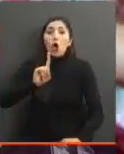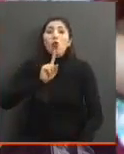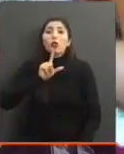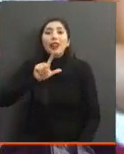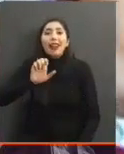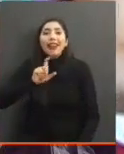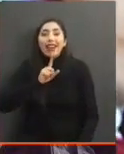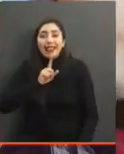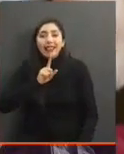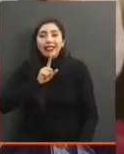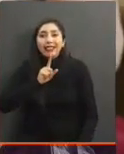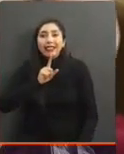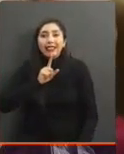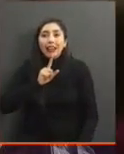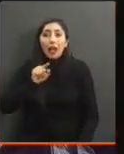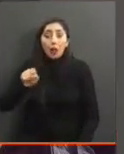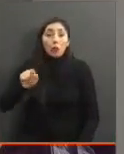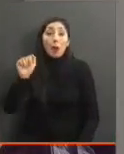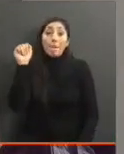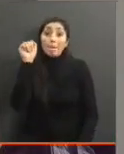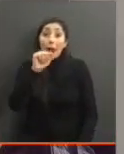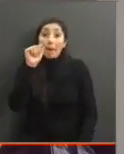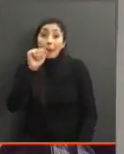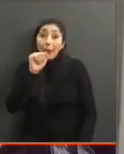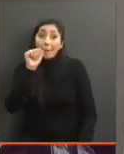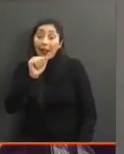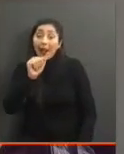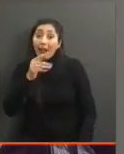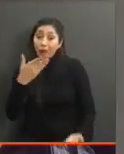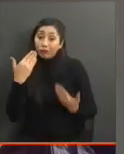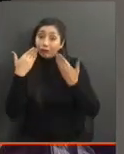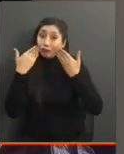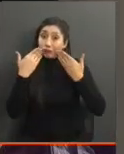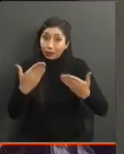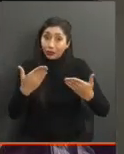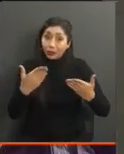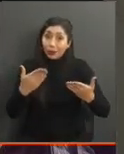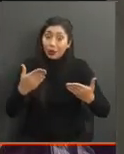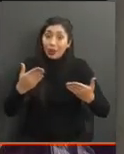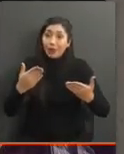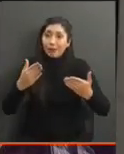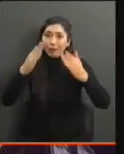en la comuna, llegó a tocar la puerta de Raipillán y a ofrecer este galpón.